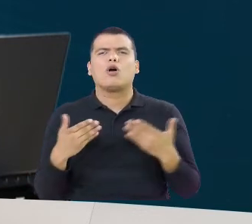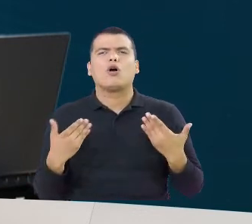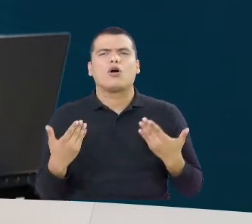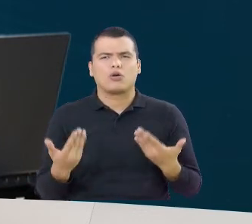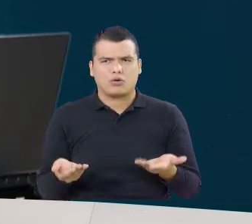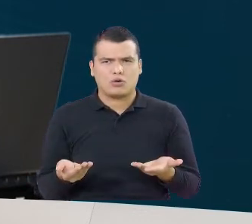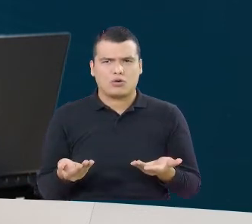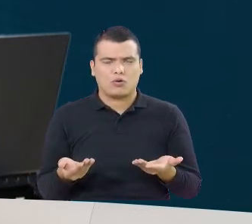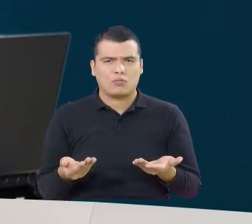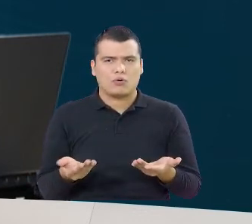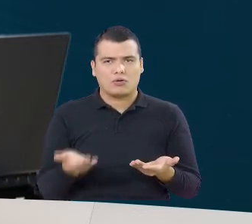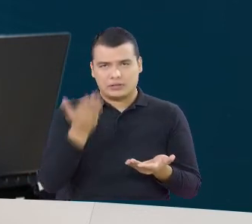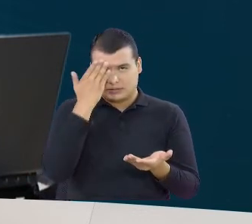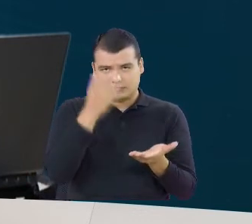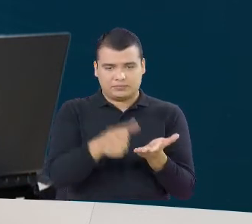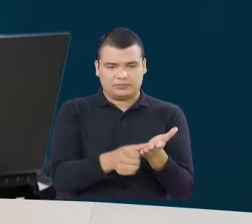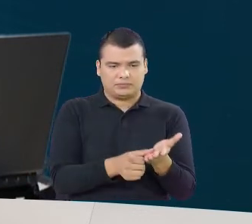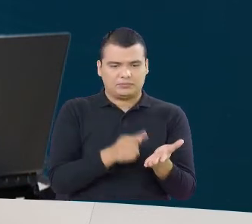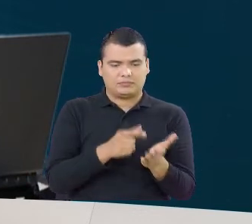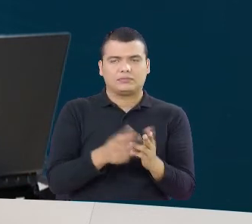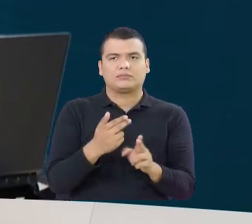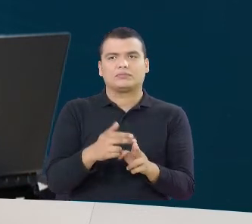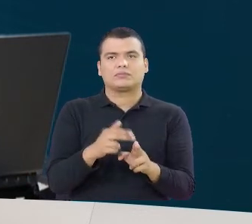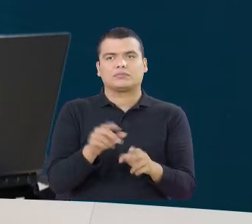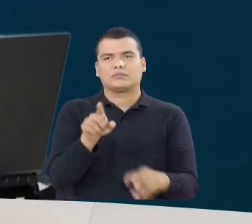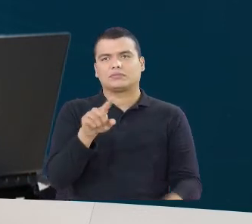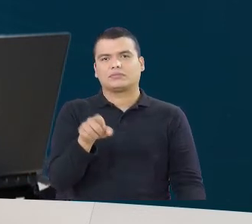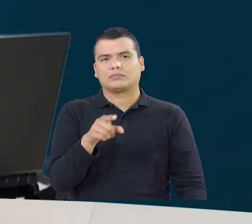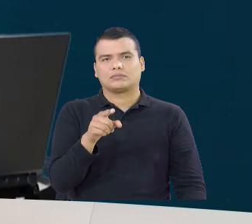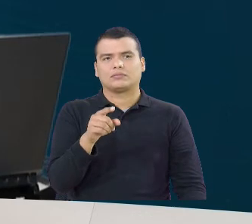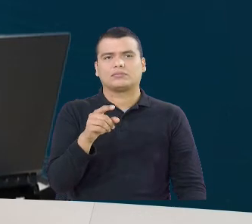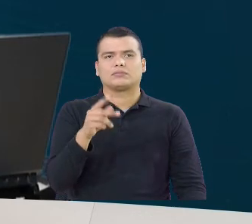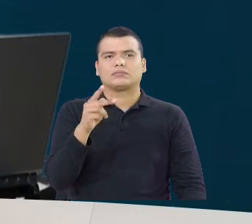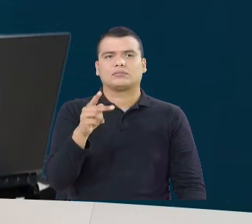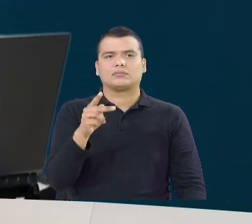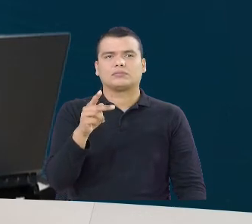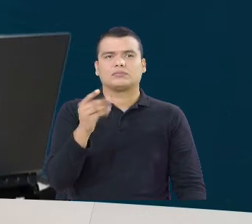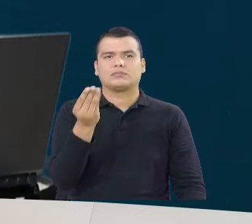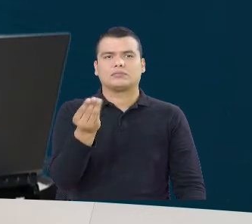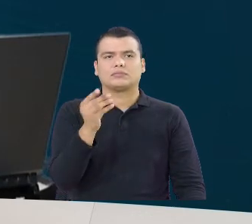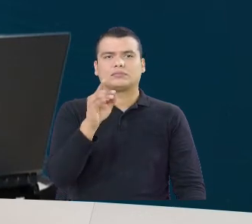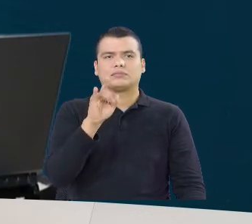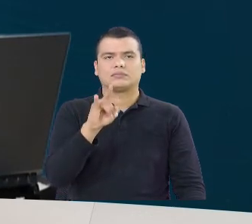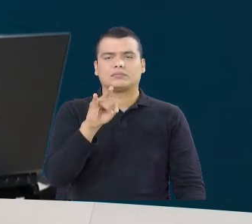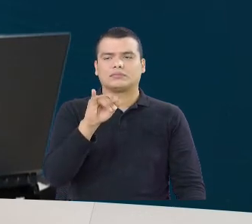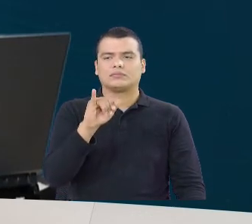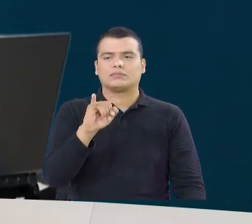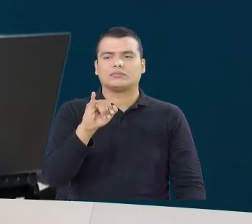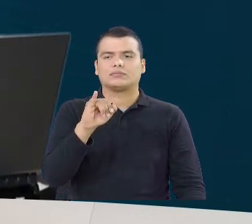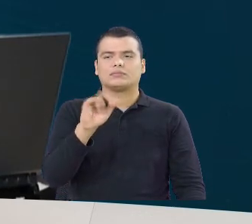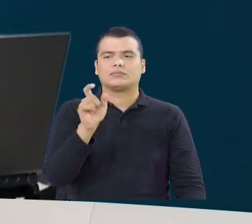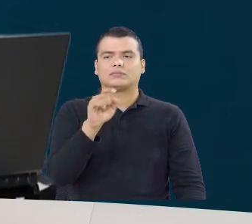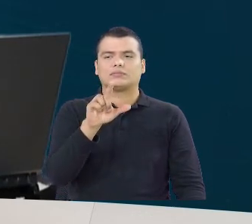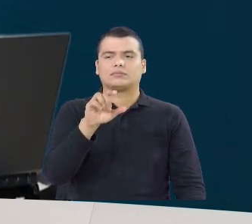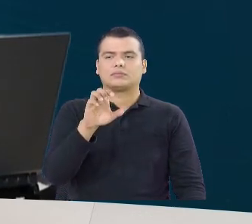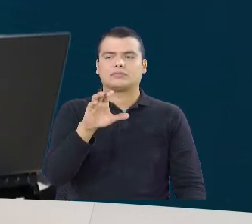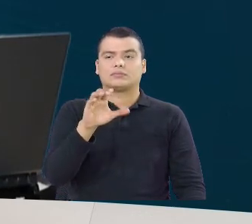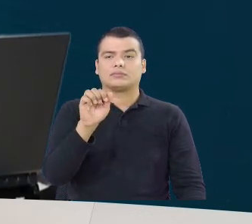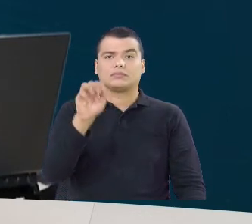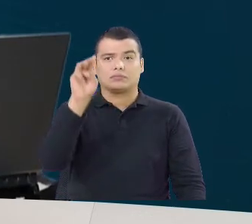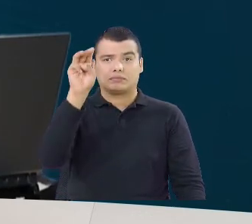imagen por medio de un programa que se llama Skiglycam. Skiglycam es un programa, que aquí está el enlace, que si uno se mete